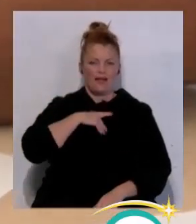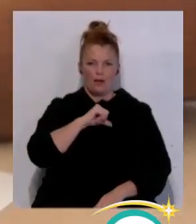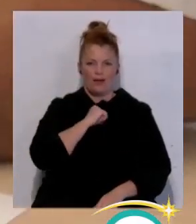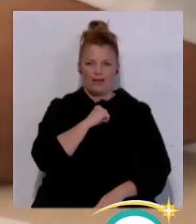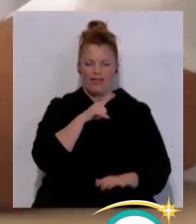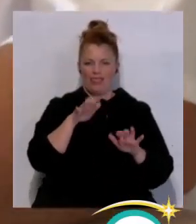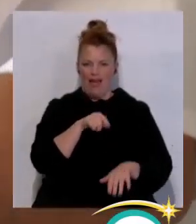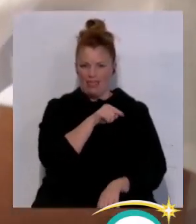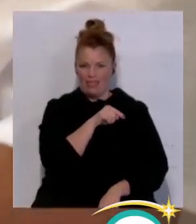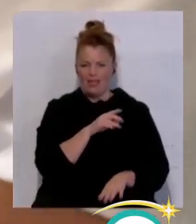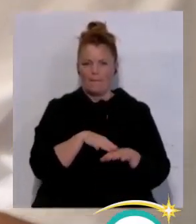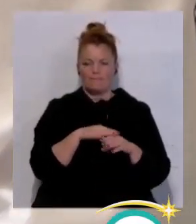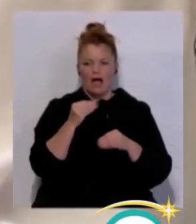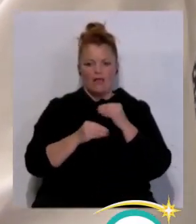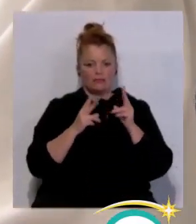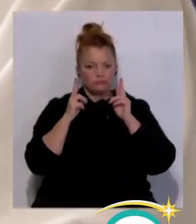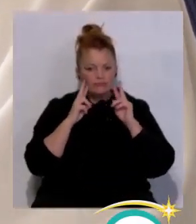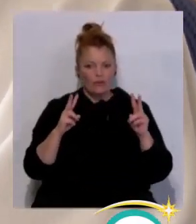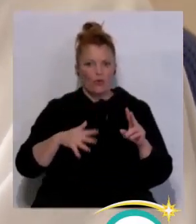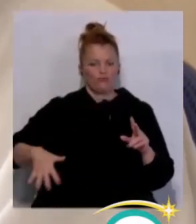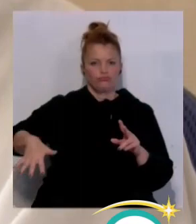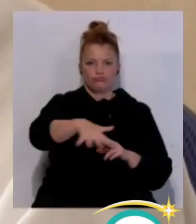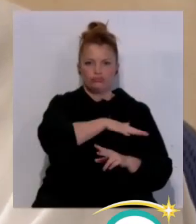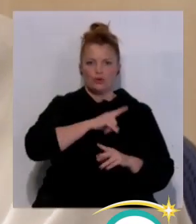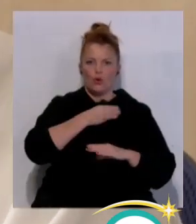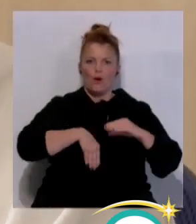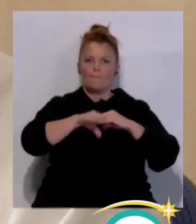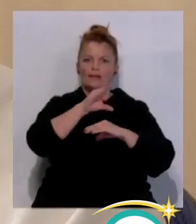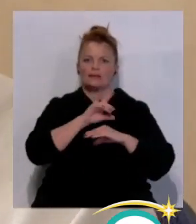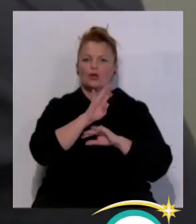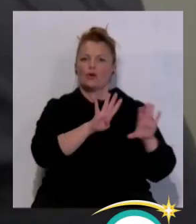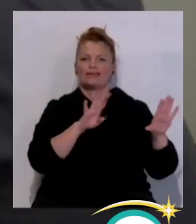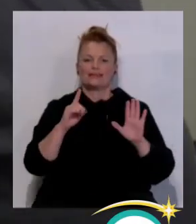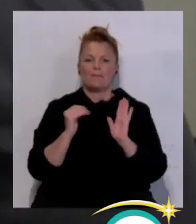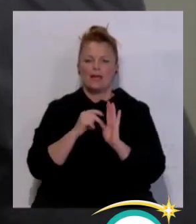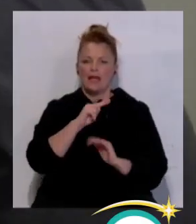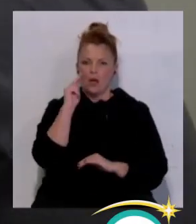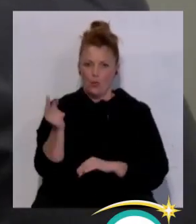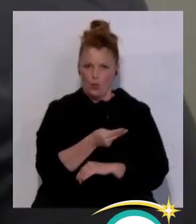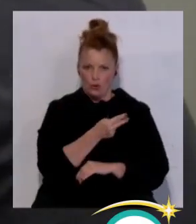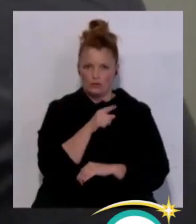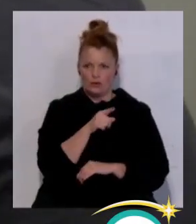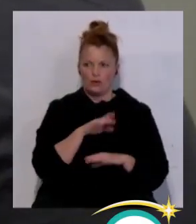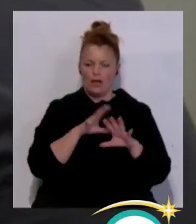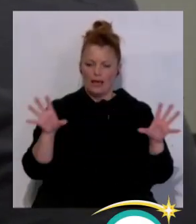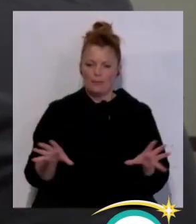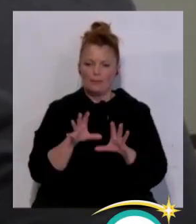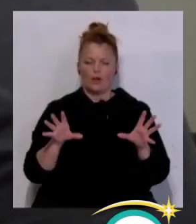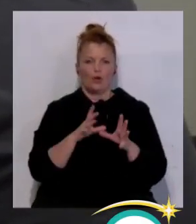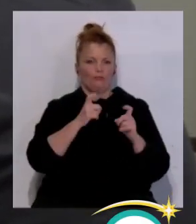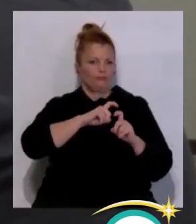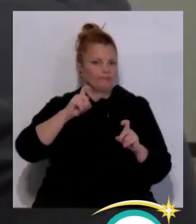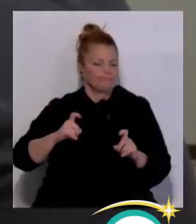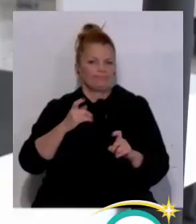hospitalario de Cádiz, ganando en extensión, con una inversión de 96.000 euros, incluyendo el equipamiento